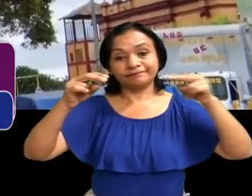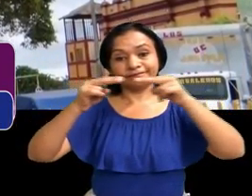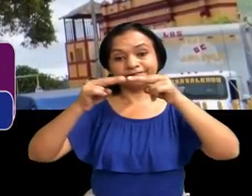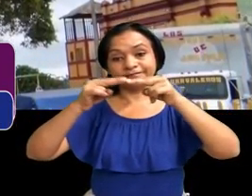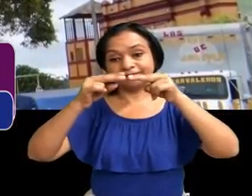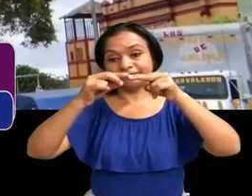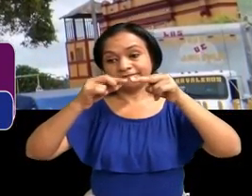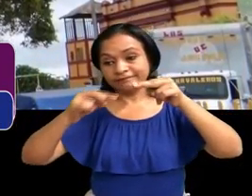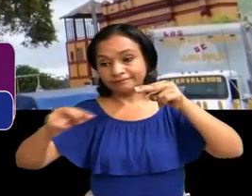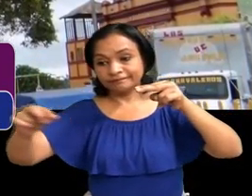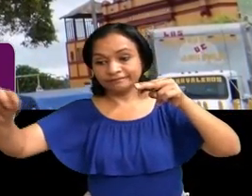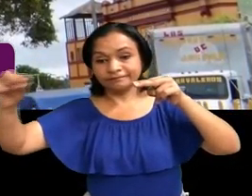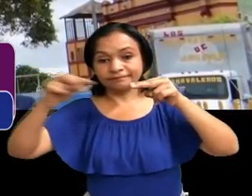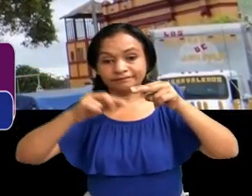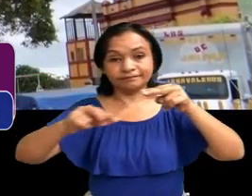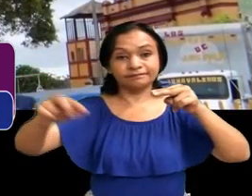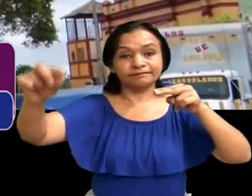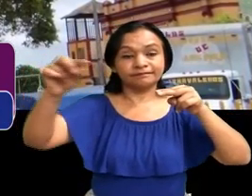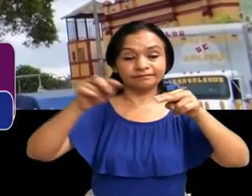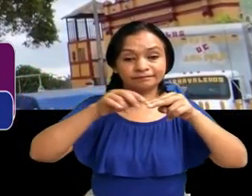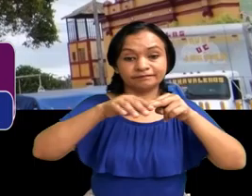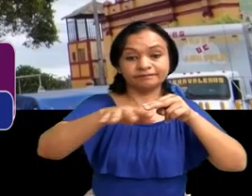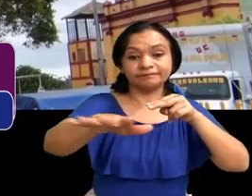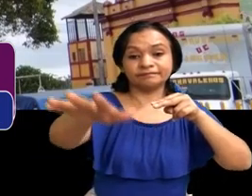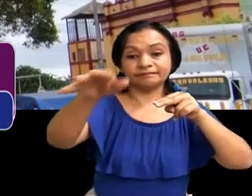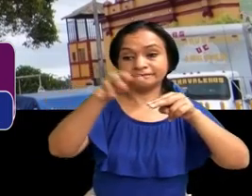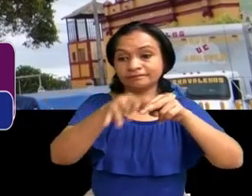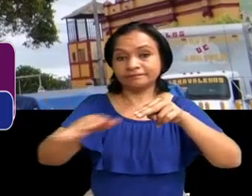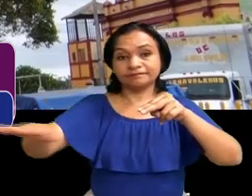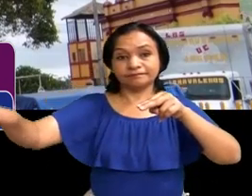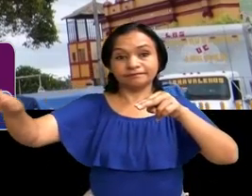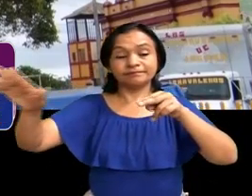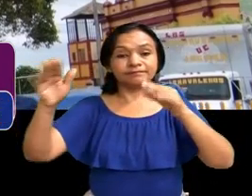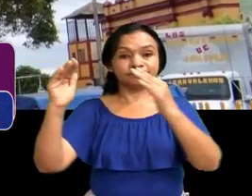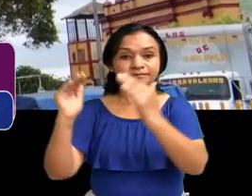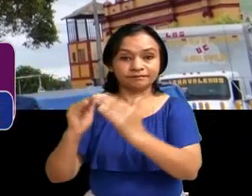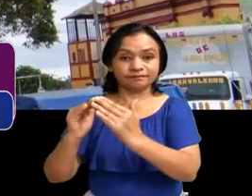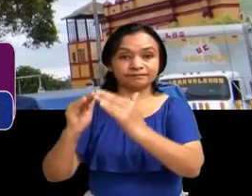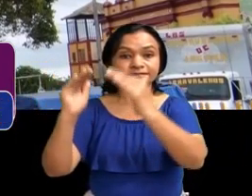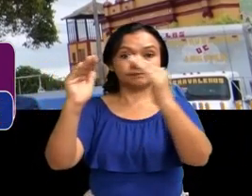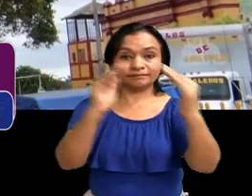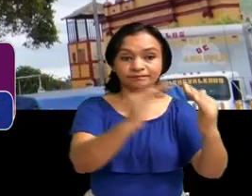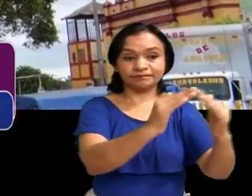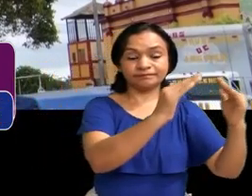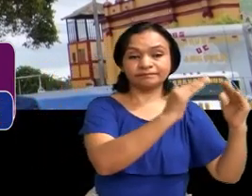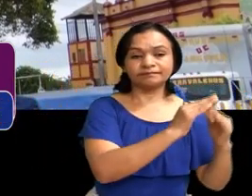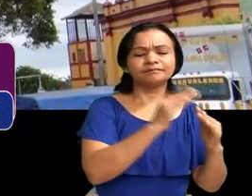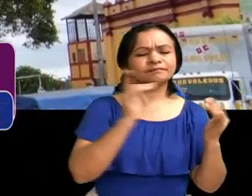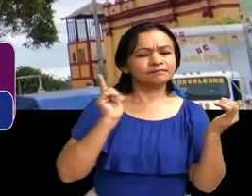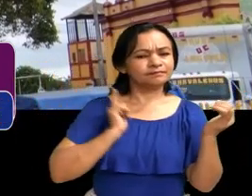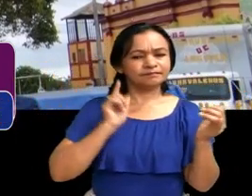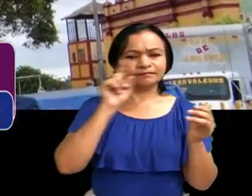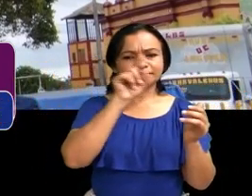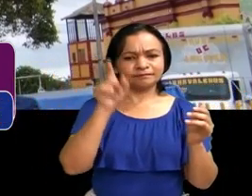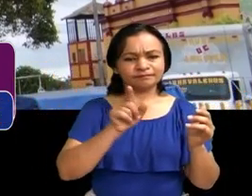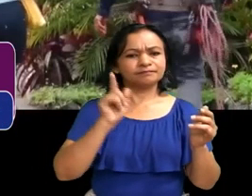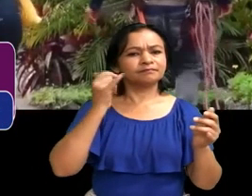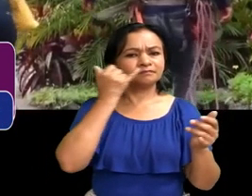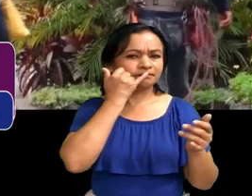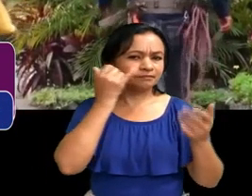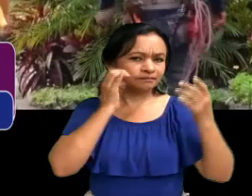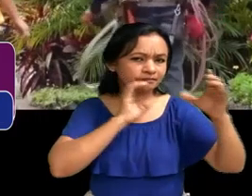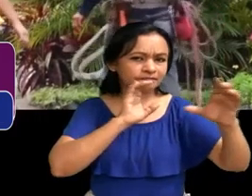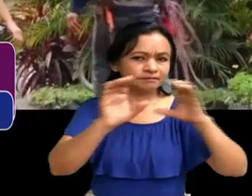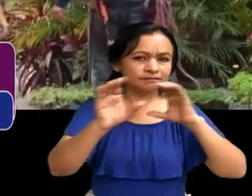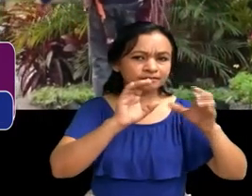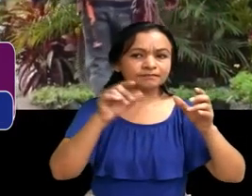atender en los circuitos donde va la energía para llegar a la vivienda, la fibra óptica también. Entonces,